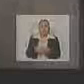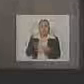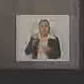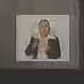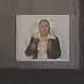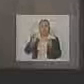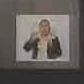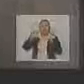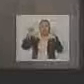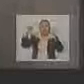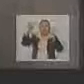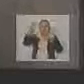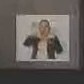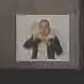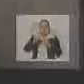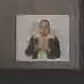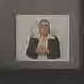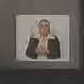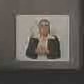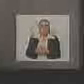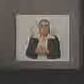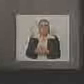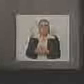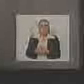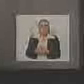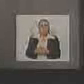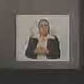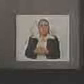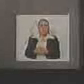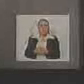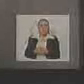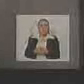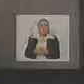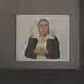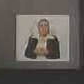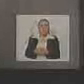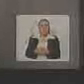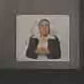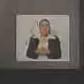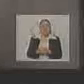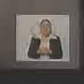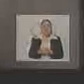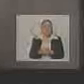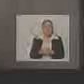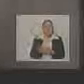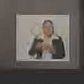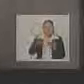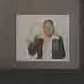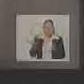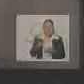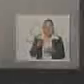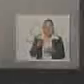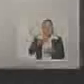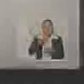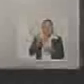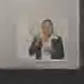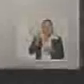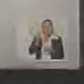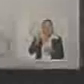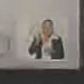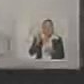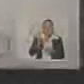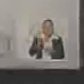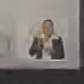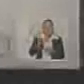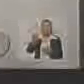Encuentro Social, pero pues iniciaremos según el orden en el que solicitaron la palabra. Candidata, adelante, por favor.